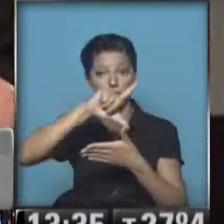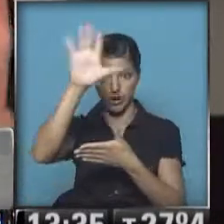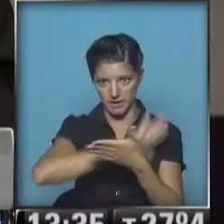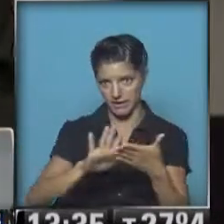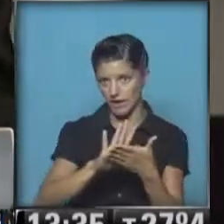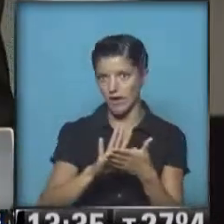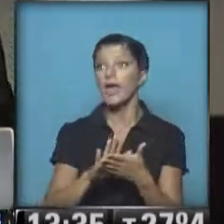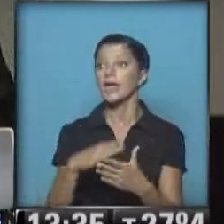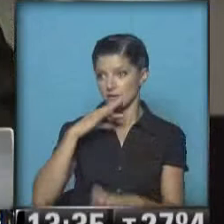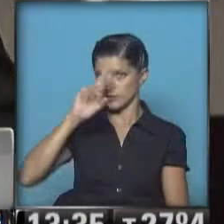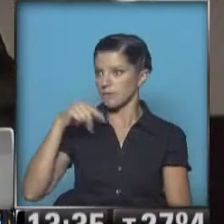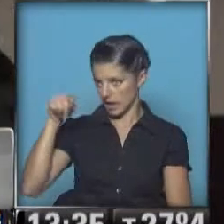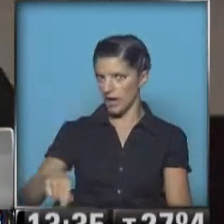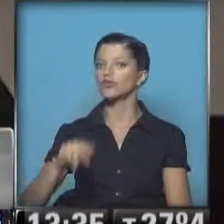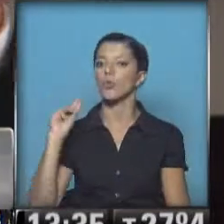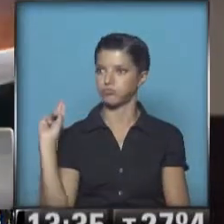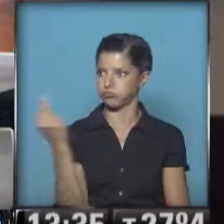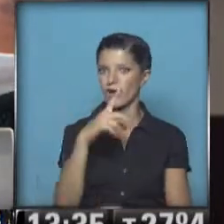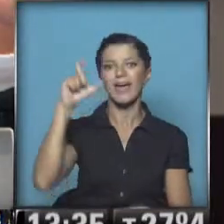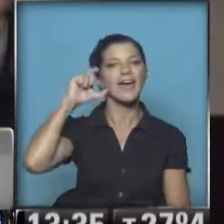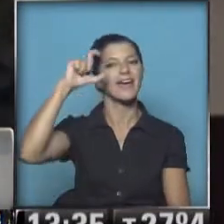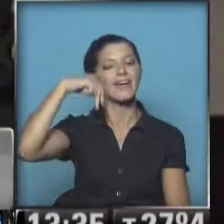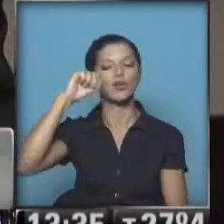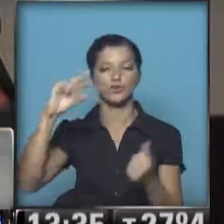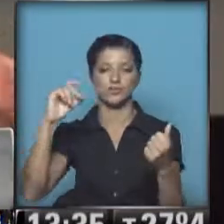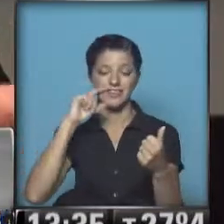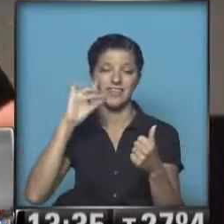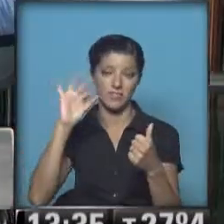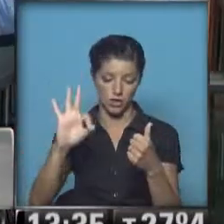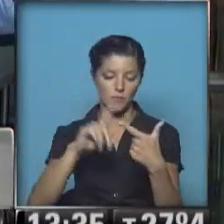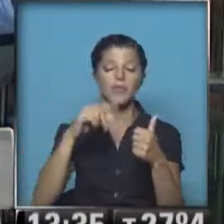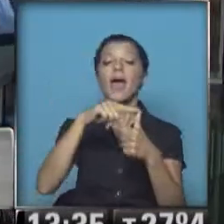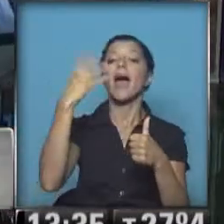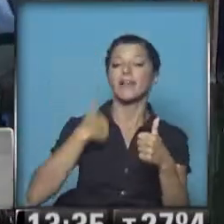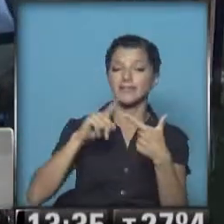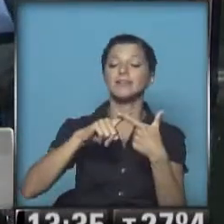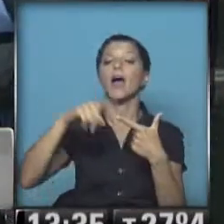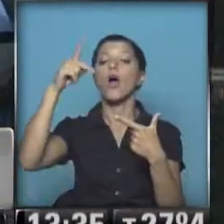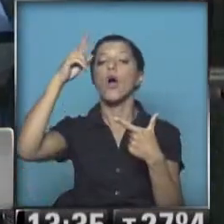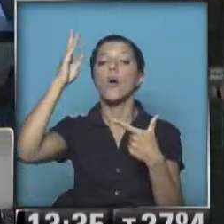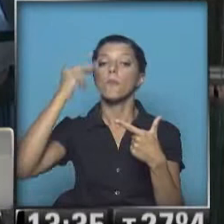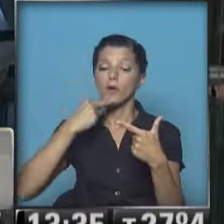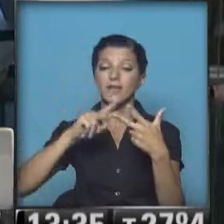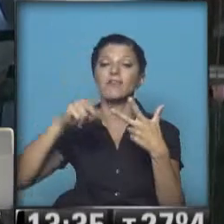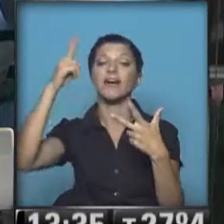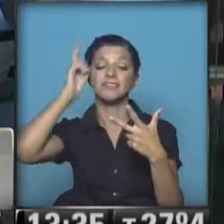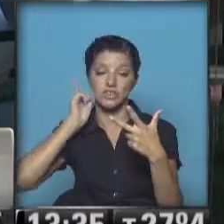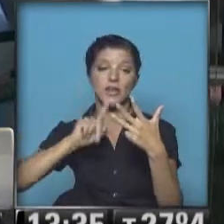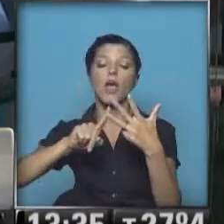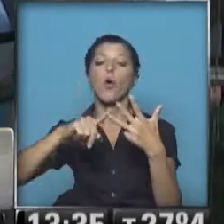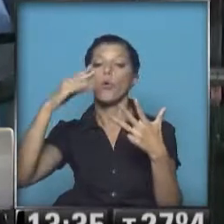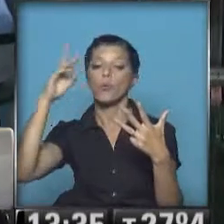o sea, de manera oficial, ¿no? Como Estado, Argentina, Bolivia, Chile, Uruguay y Venezuela. Pero lo interesante es que